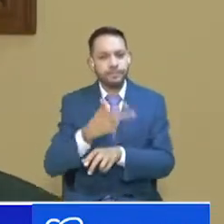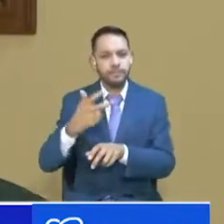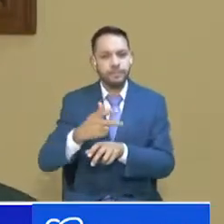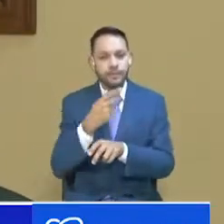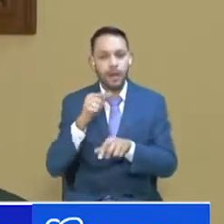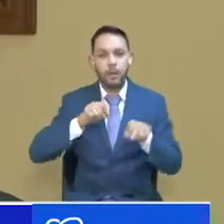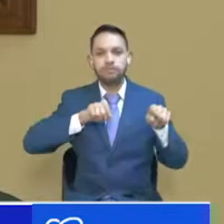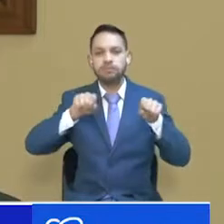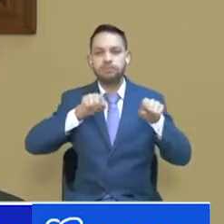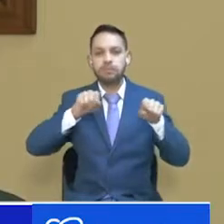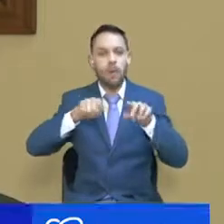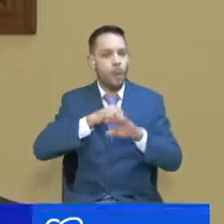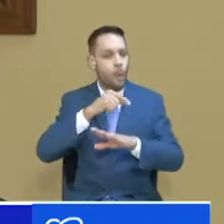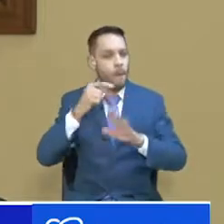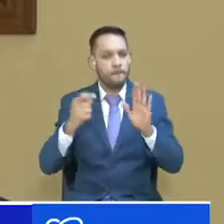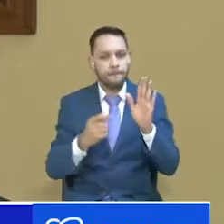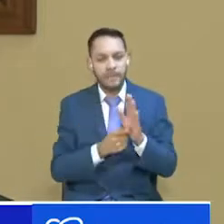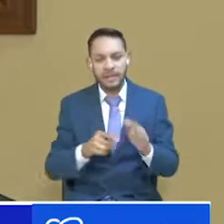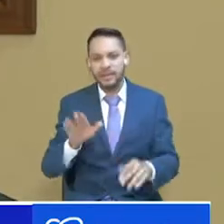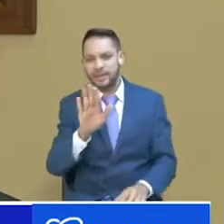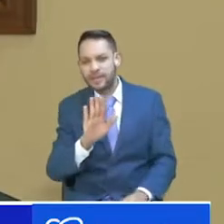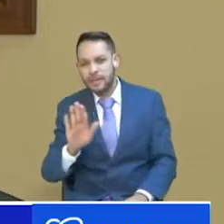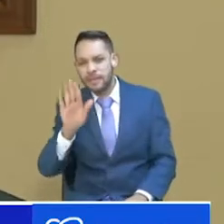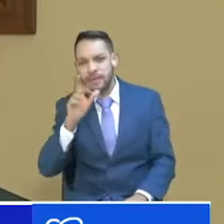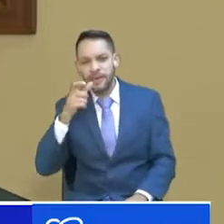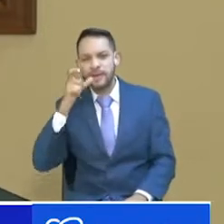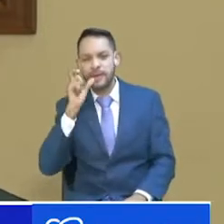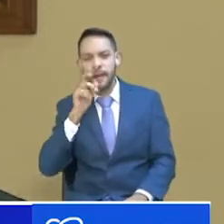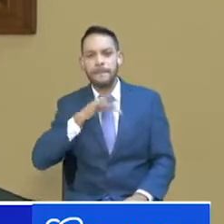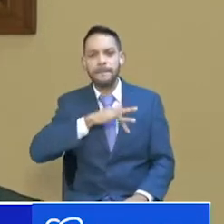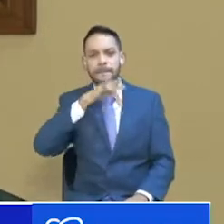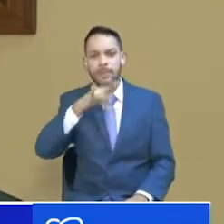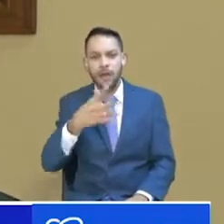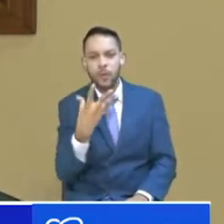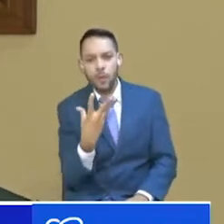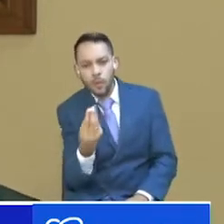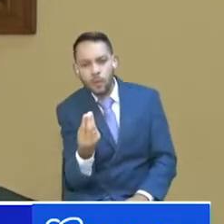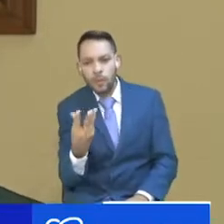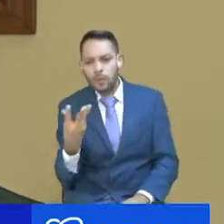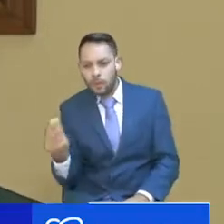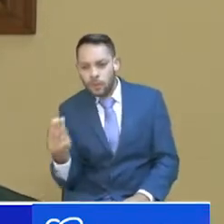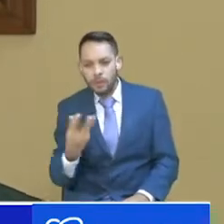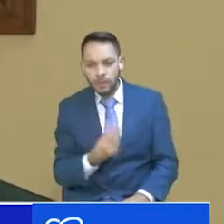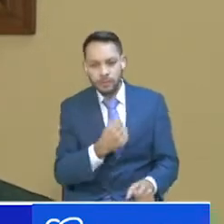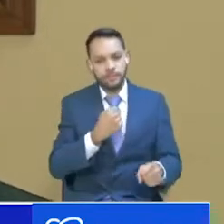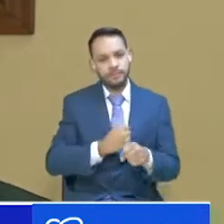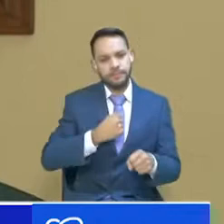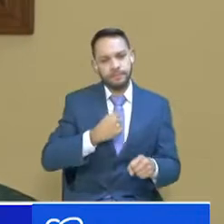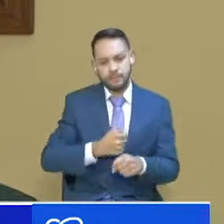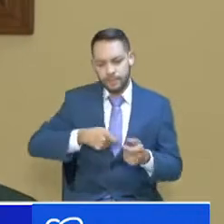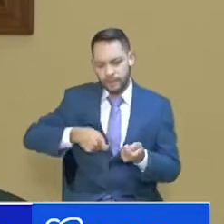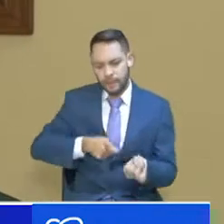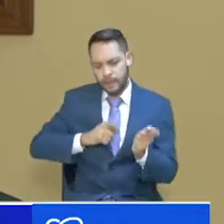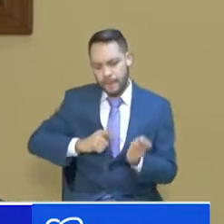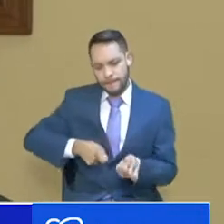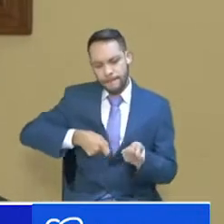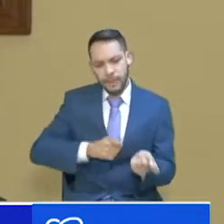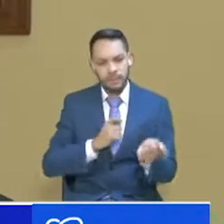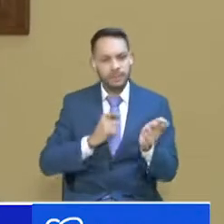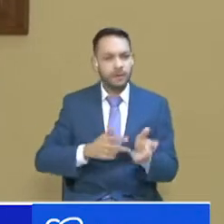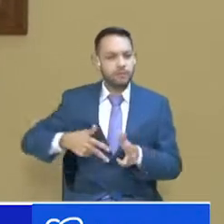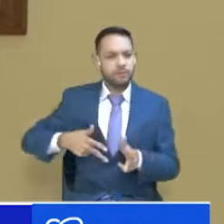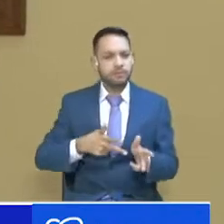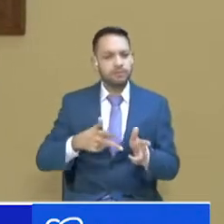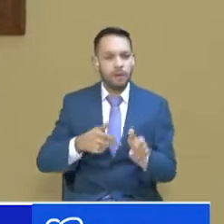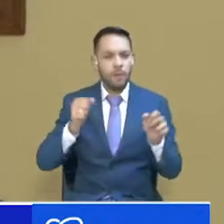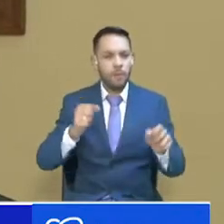los puntos de punto cítricos del departamento donde nosotros podemos avanzar tranquilamente y dimos vías rápidamente con pasos recibidos